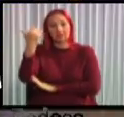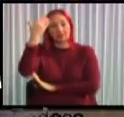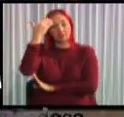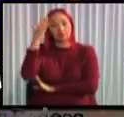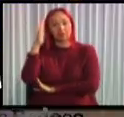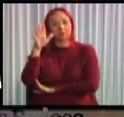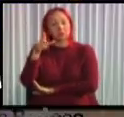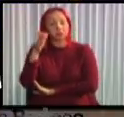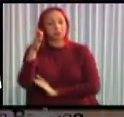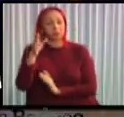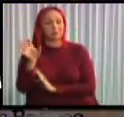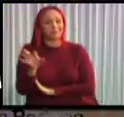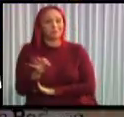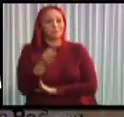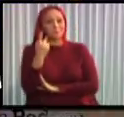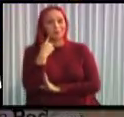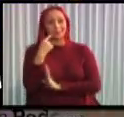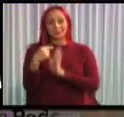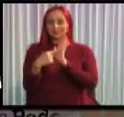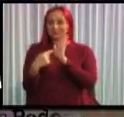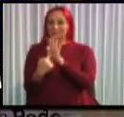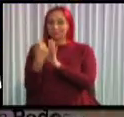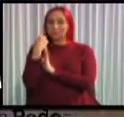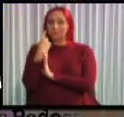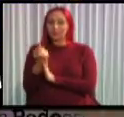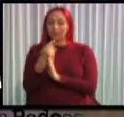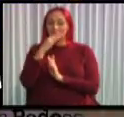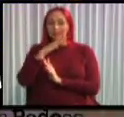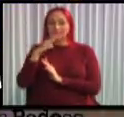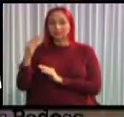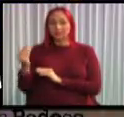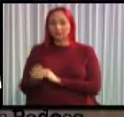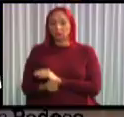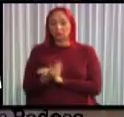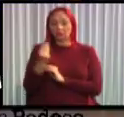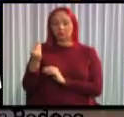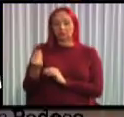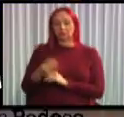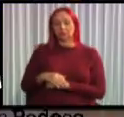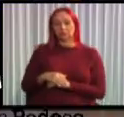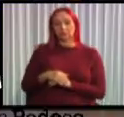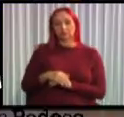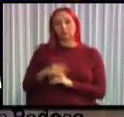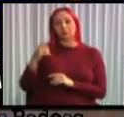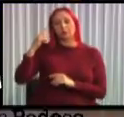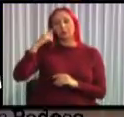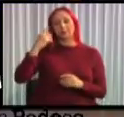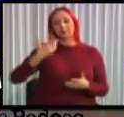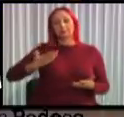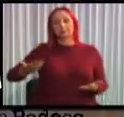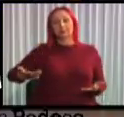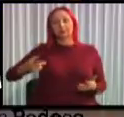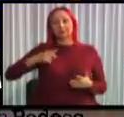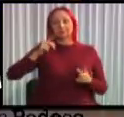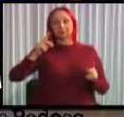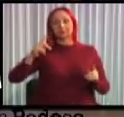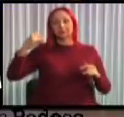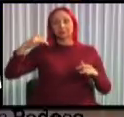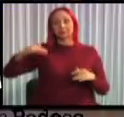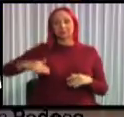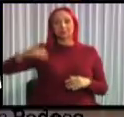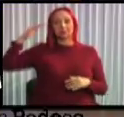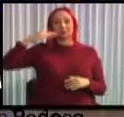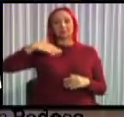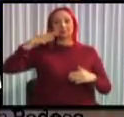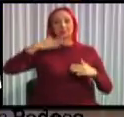son en alguna medida representativos para la niñez, para la juventud. Para estas personas ya grandes que